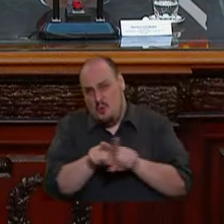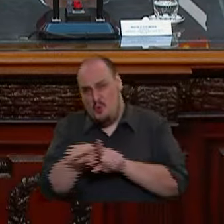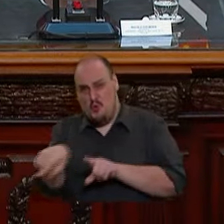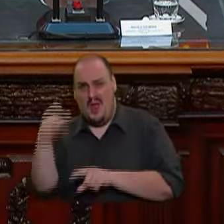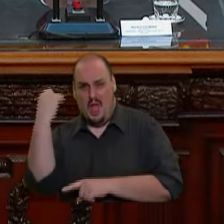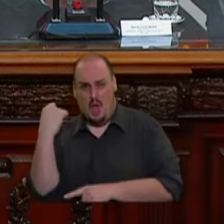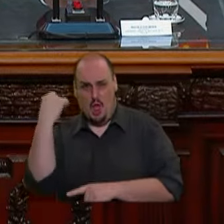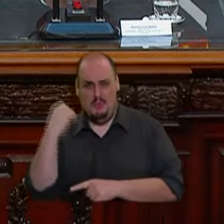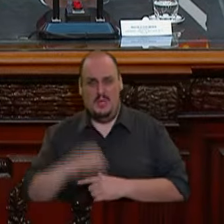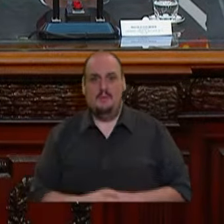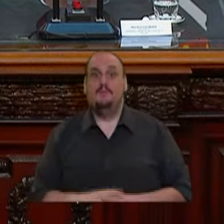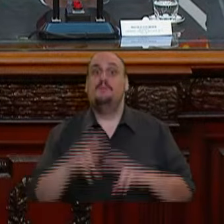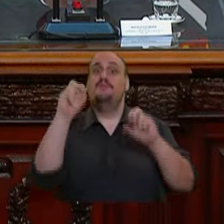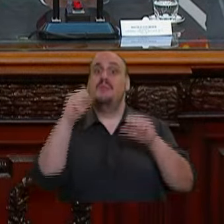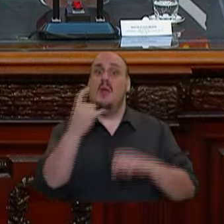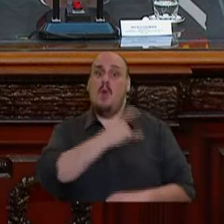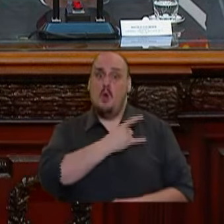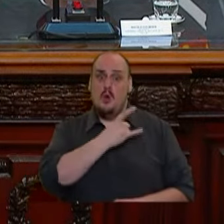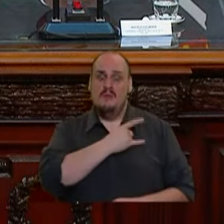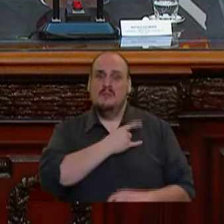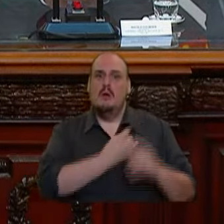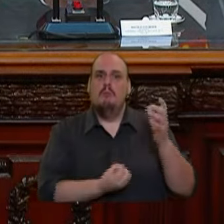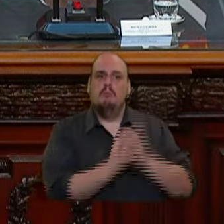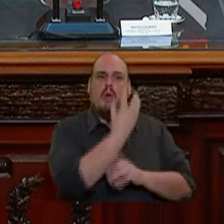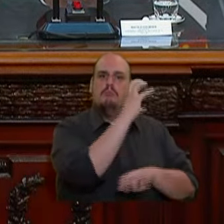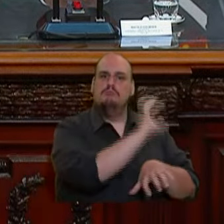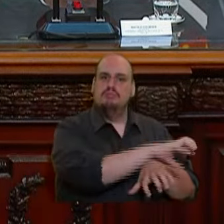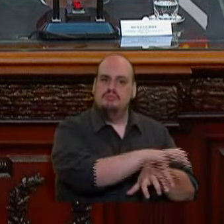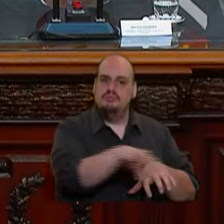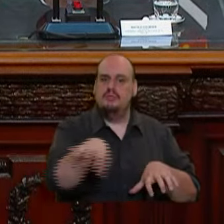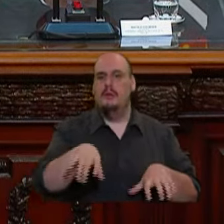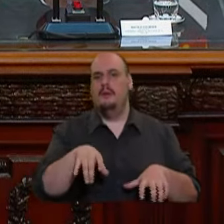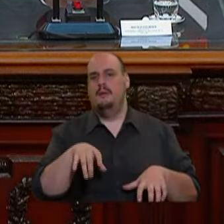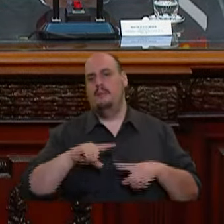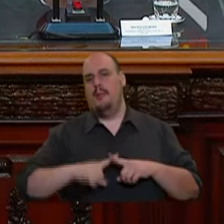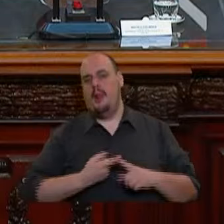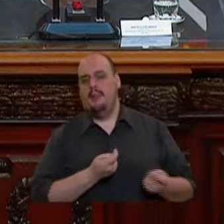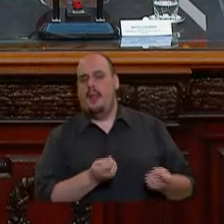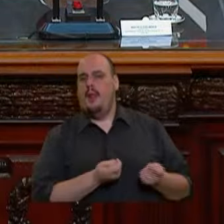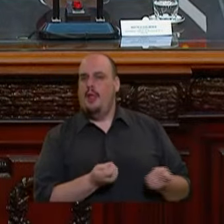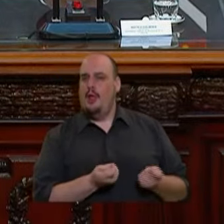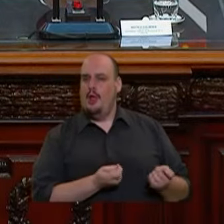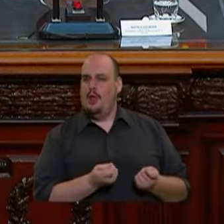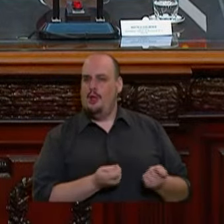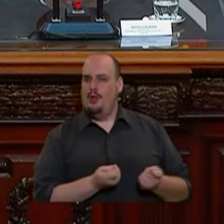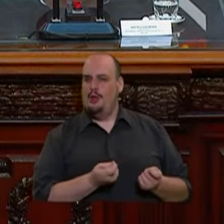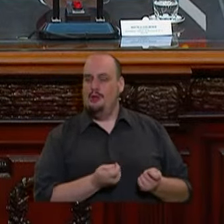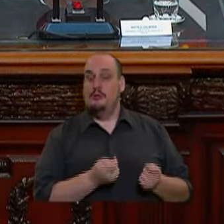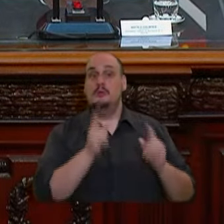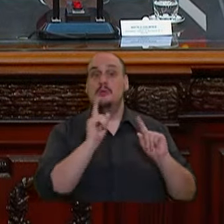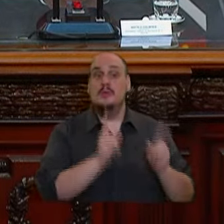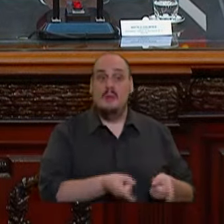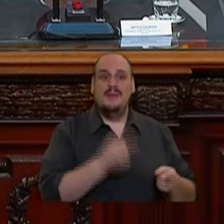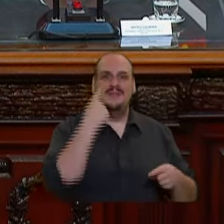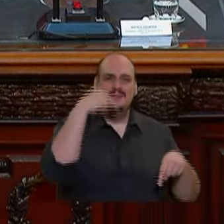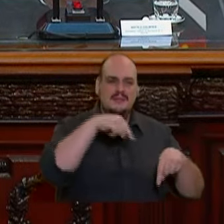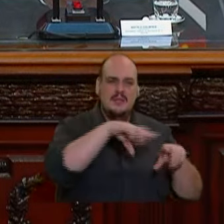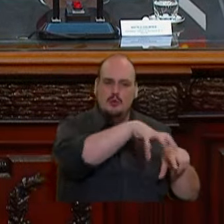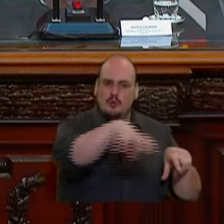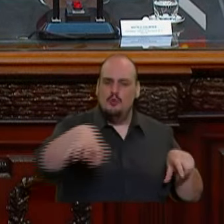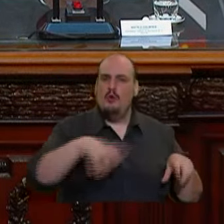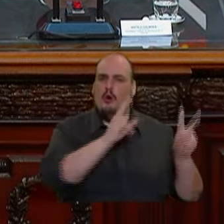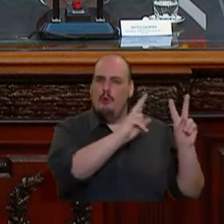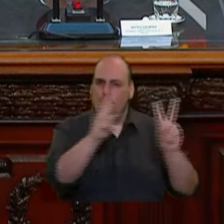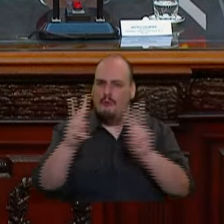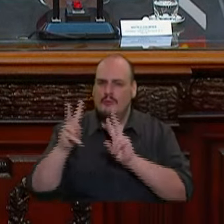educación superior, la creación de universidades se ha convertido en un negocio más de la política y en los profesorados e institutos de formación